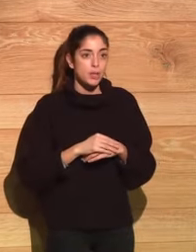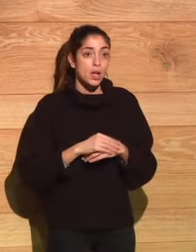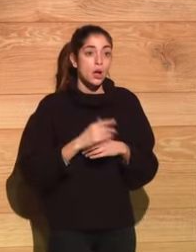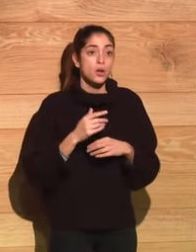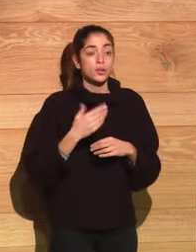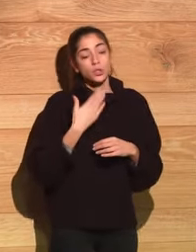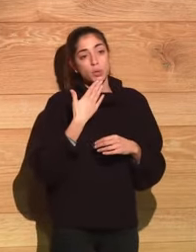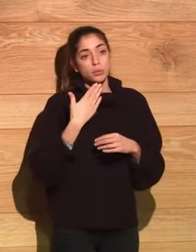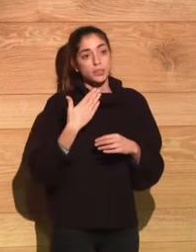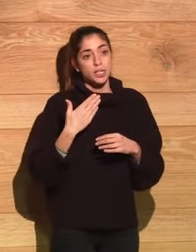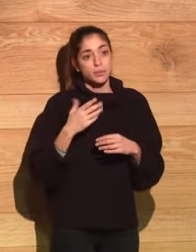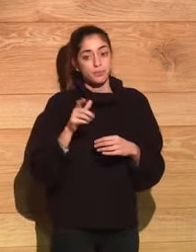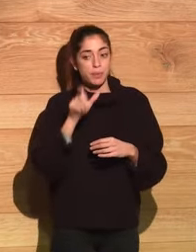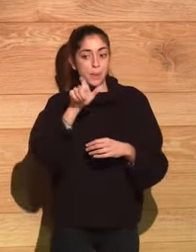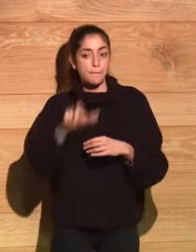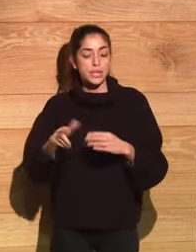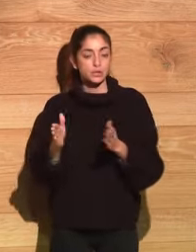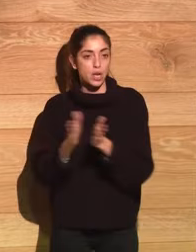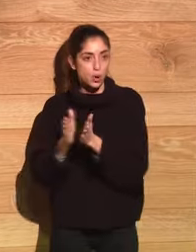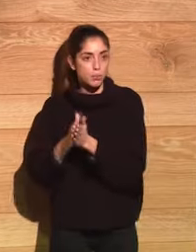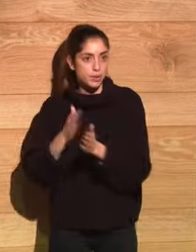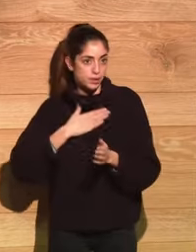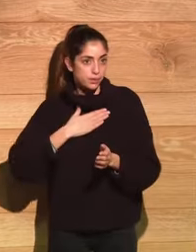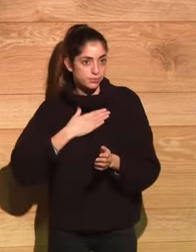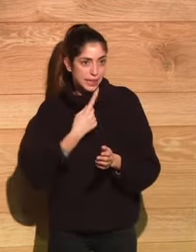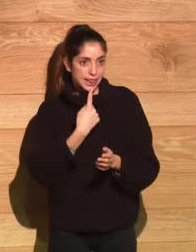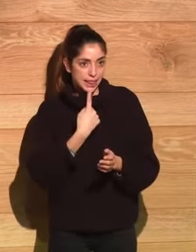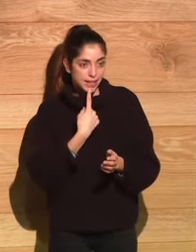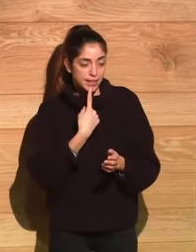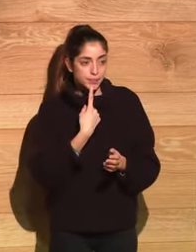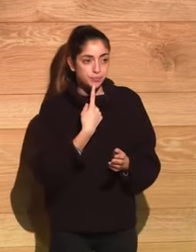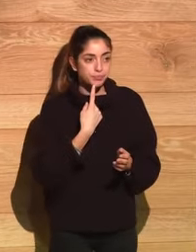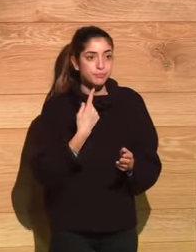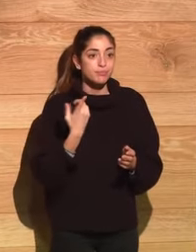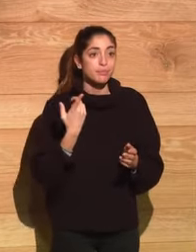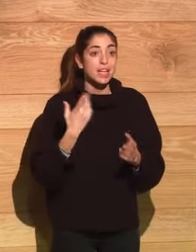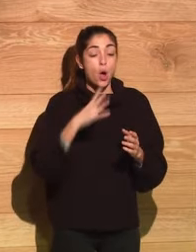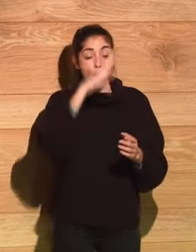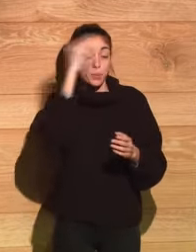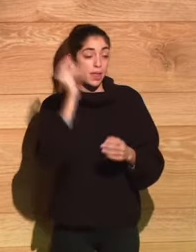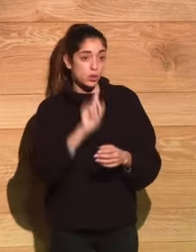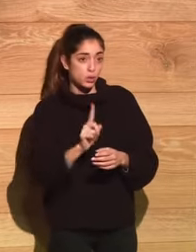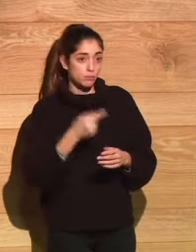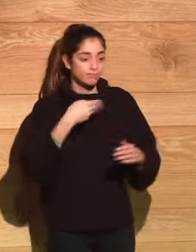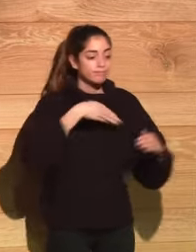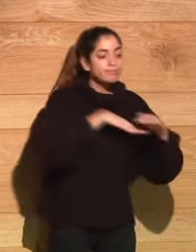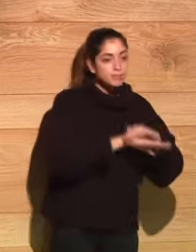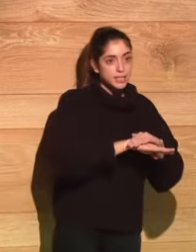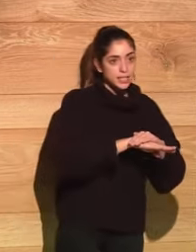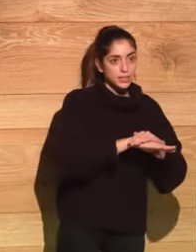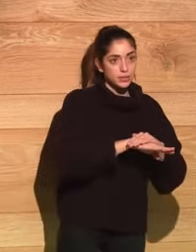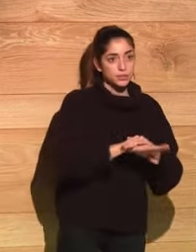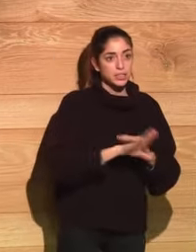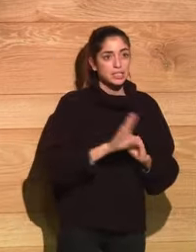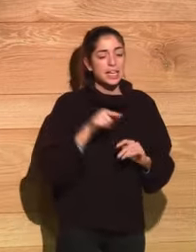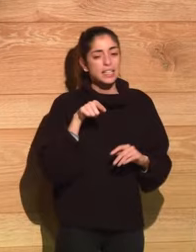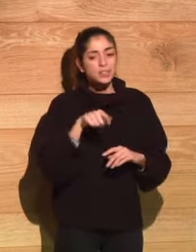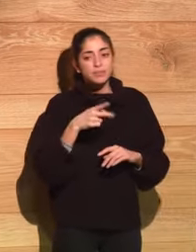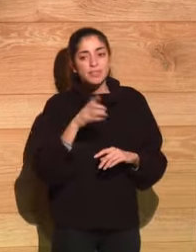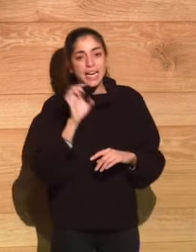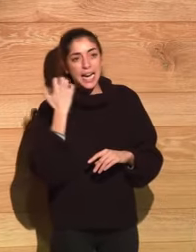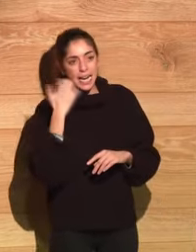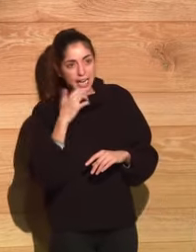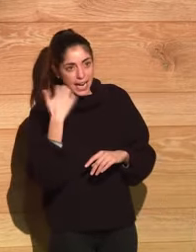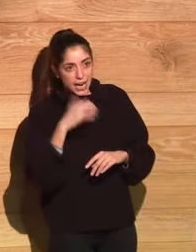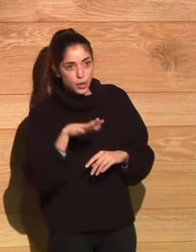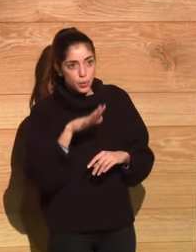de la universidad, no estaban olvidados, estaban enterrados. Y es una cosa extraña, porque